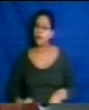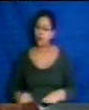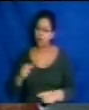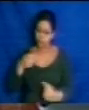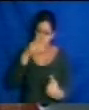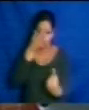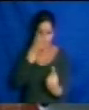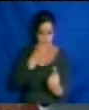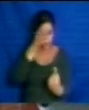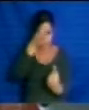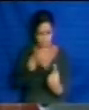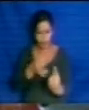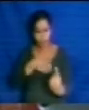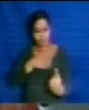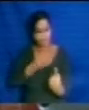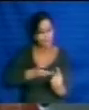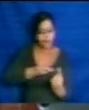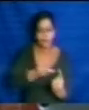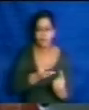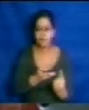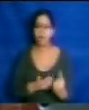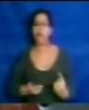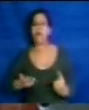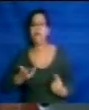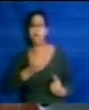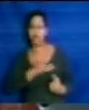digno. Por lo que presentamos esta pieza de